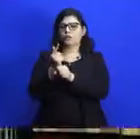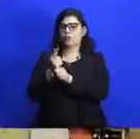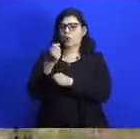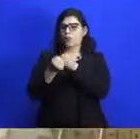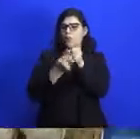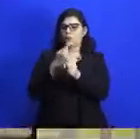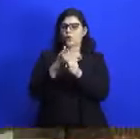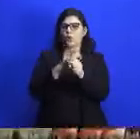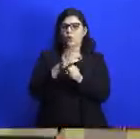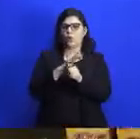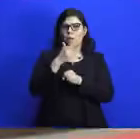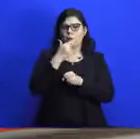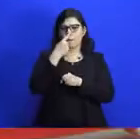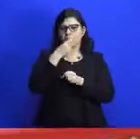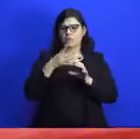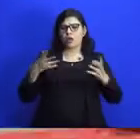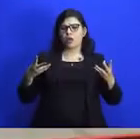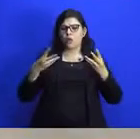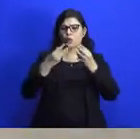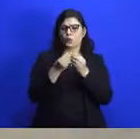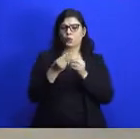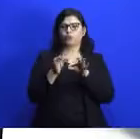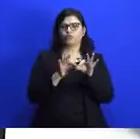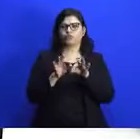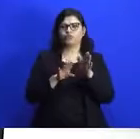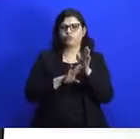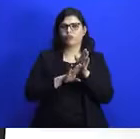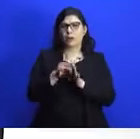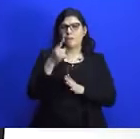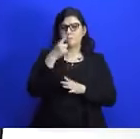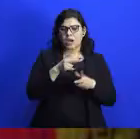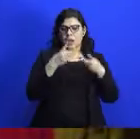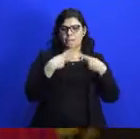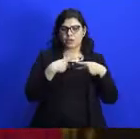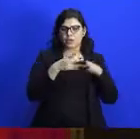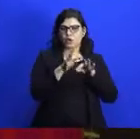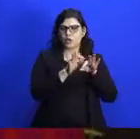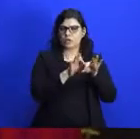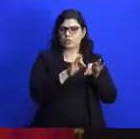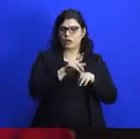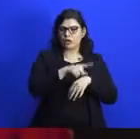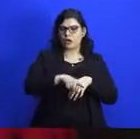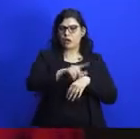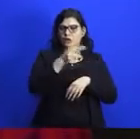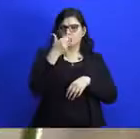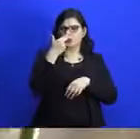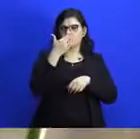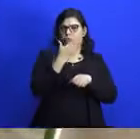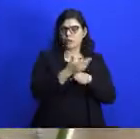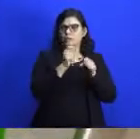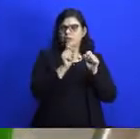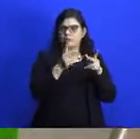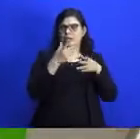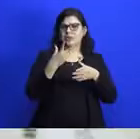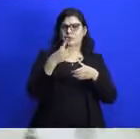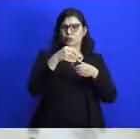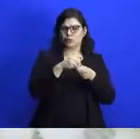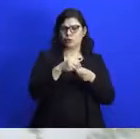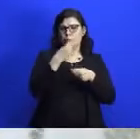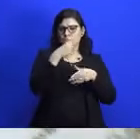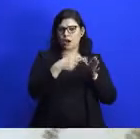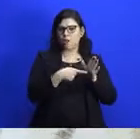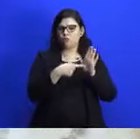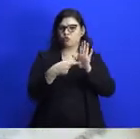que crezcan con nosotros, construyendo así una cadena de suministro responsable e inclusiva, que refleje tanto